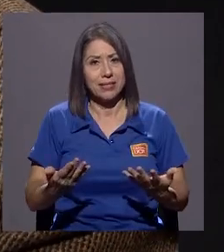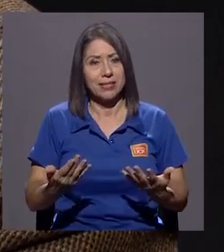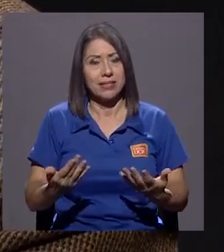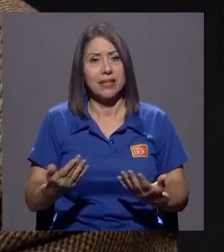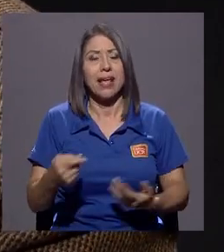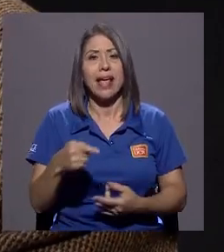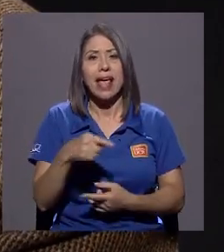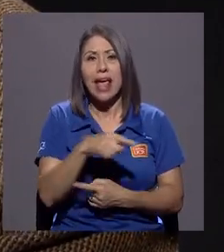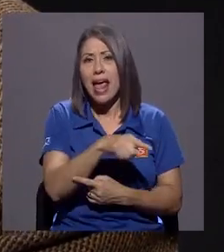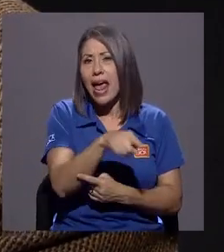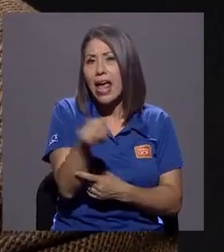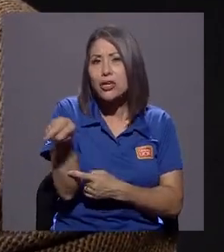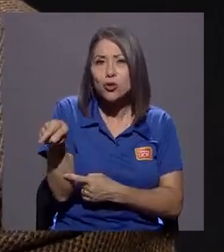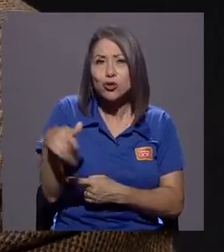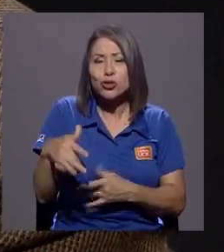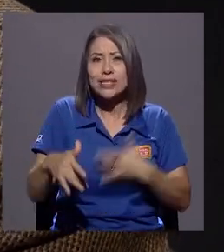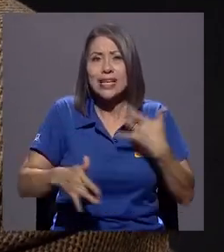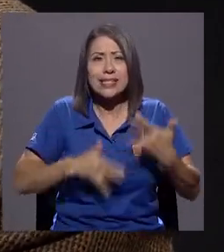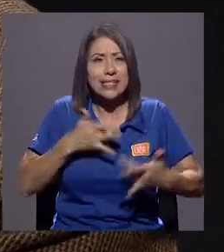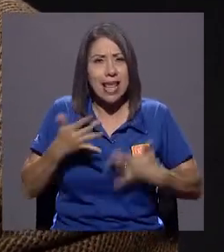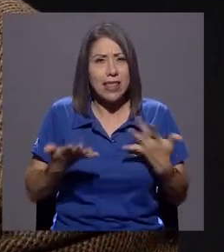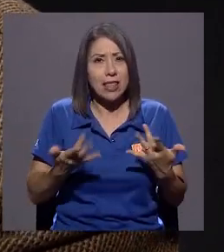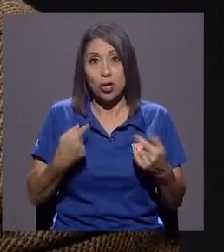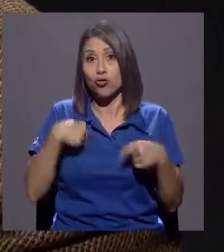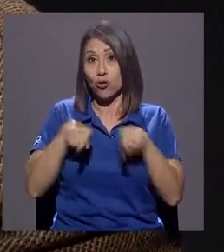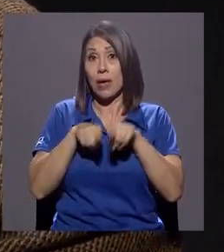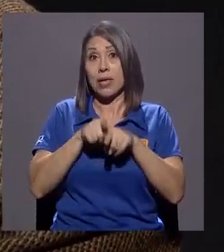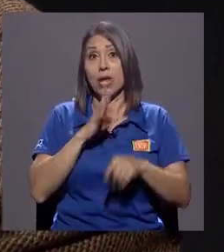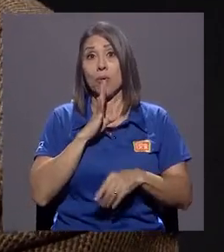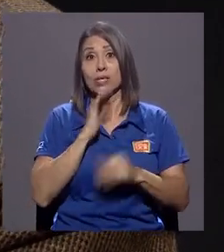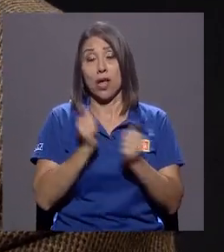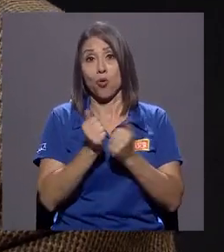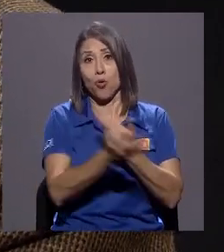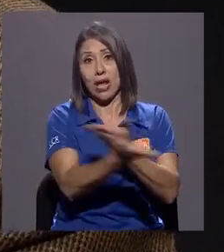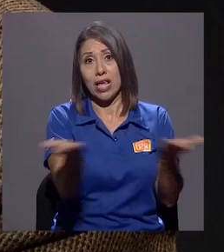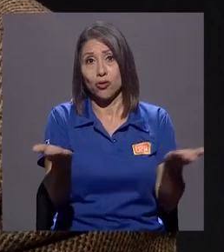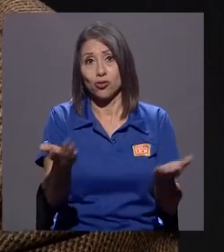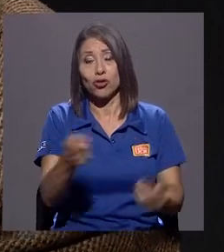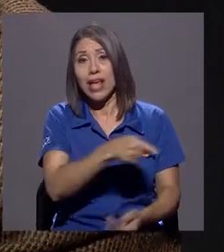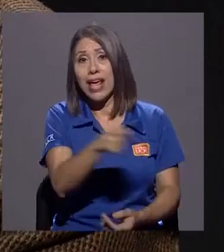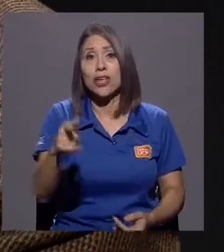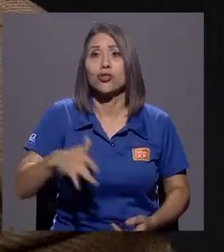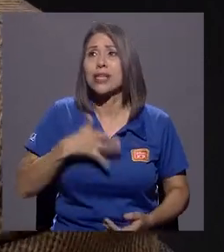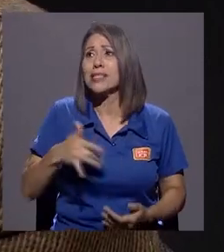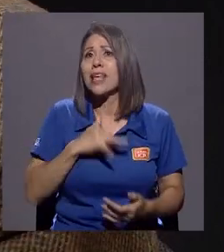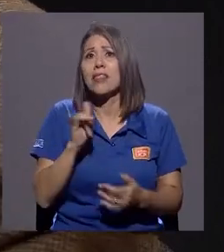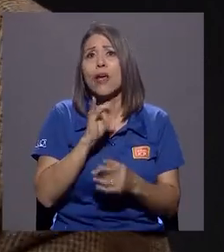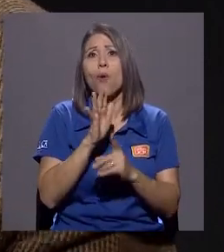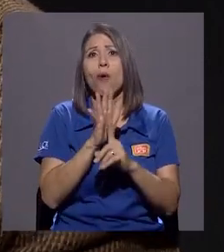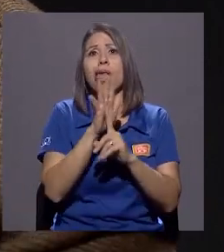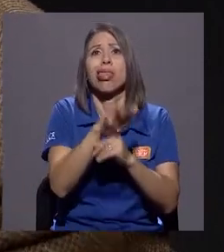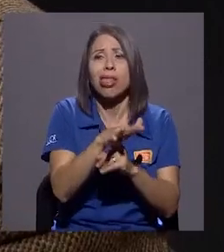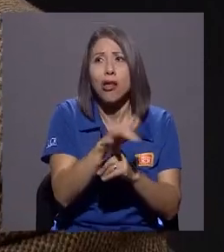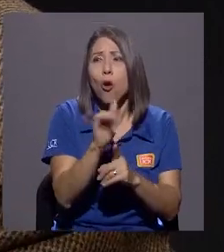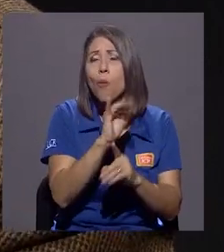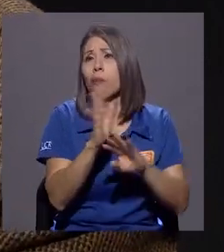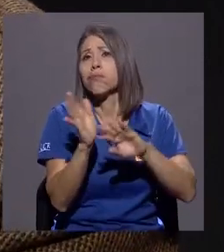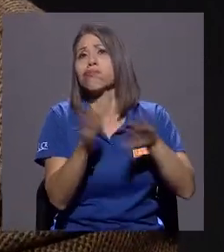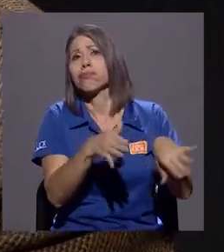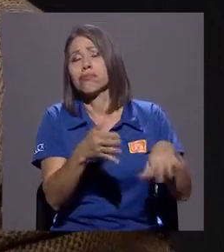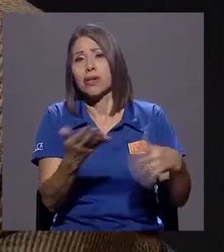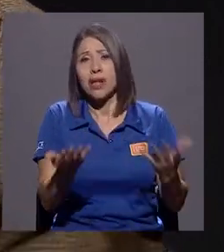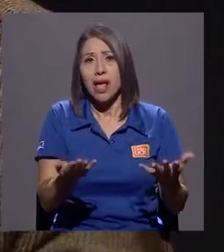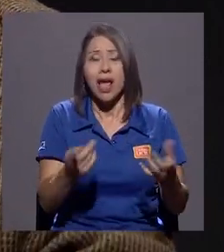como cómo se sienten yo también he conversado con ellos como marginados casi como desechos y